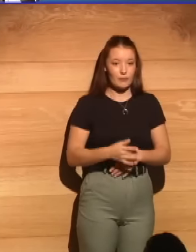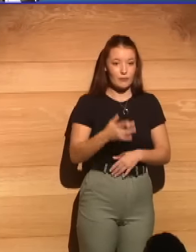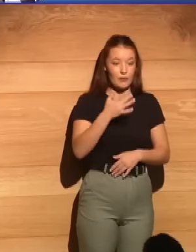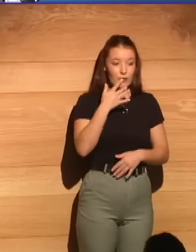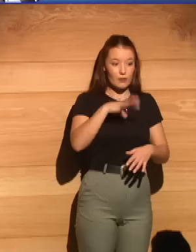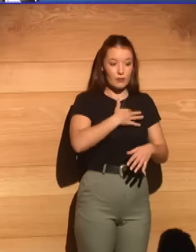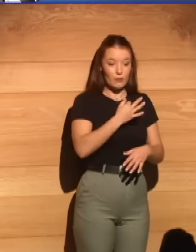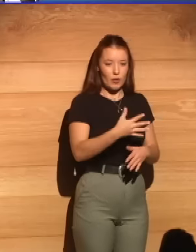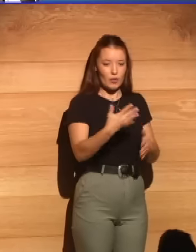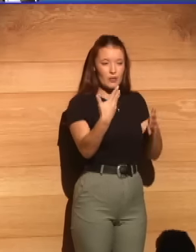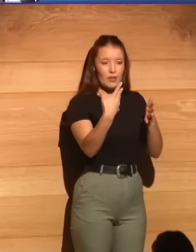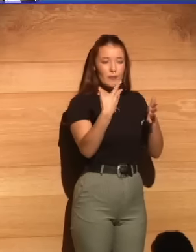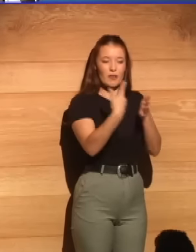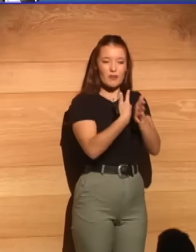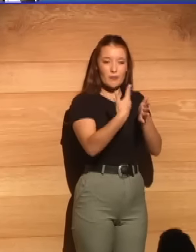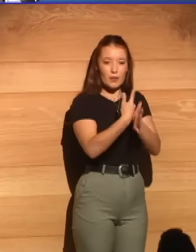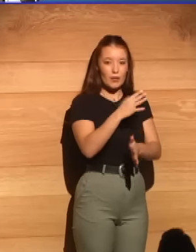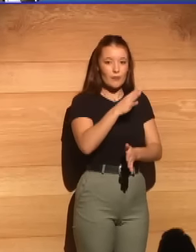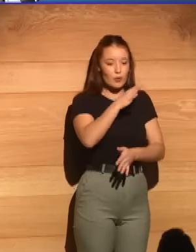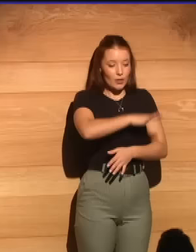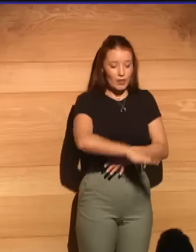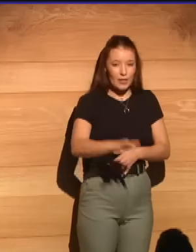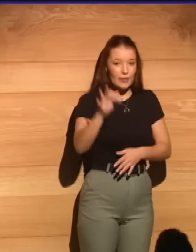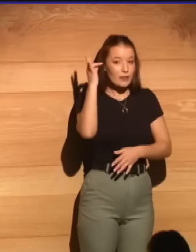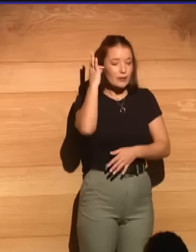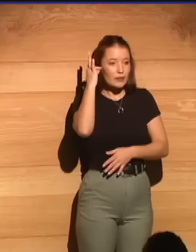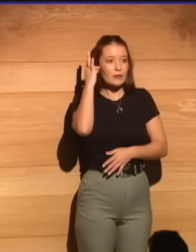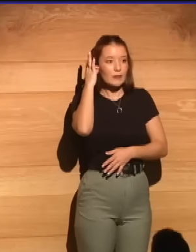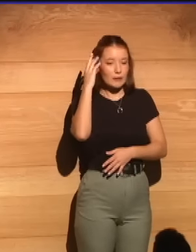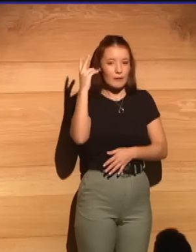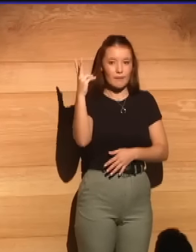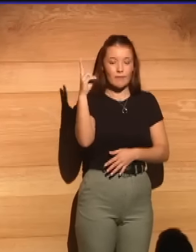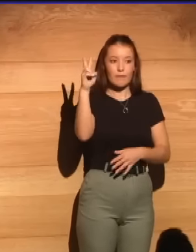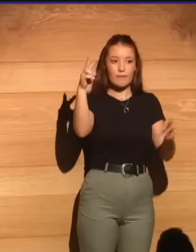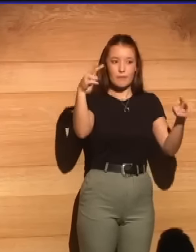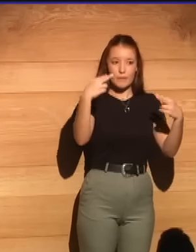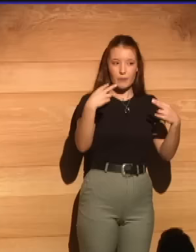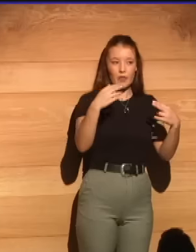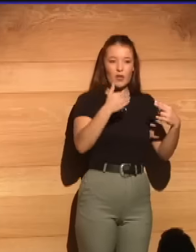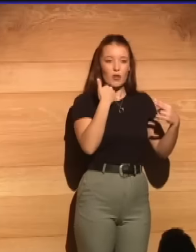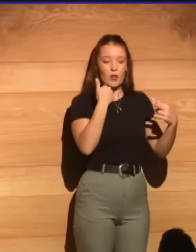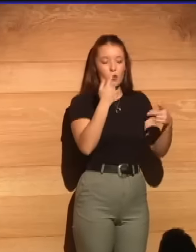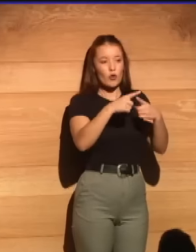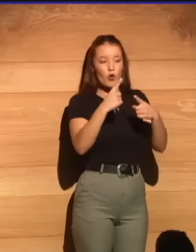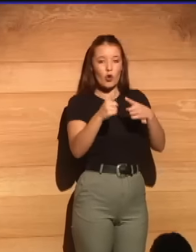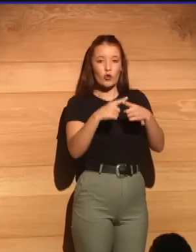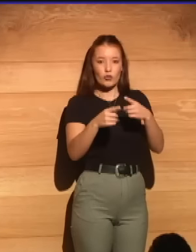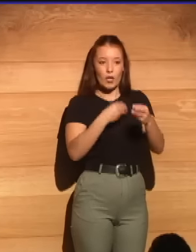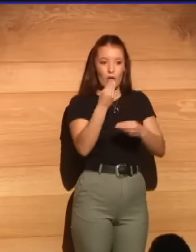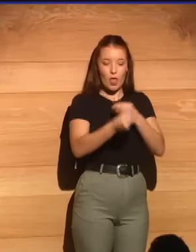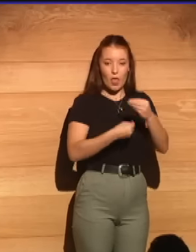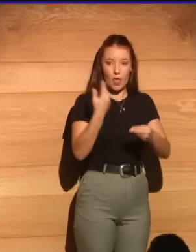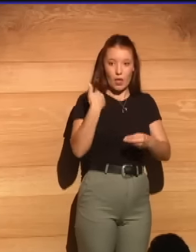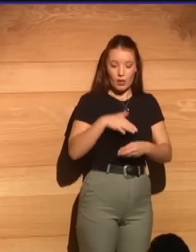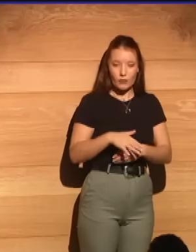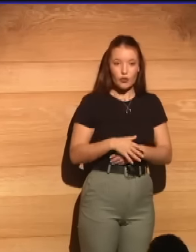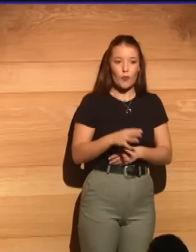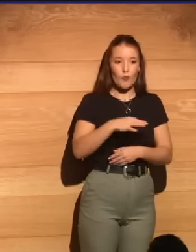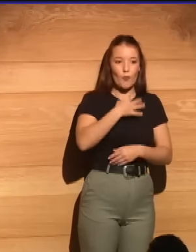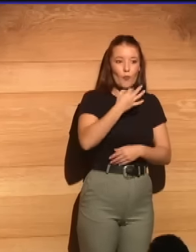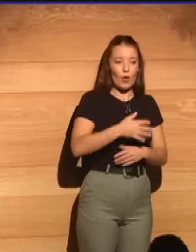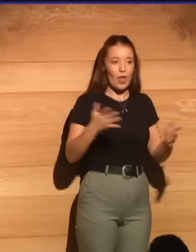hay un montón de niñas que si ven lo que tú has hecho y cómo lo has hecho y por qué lo has hecho, seguramente se van a animar a decir, oye,